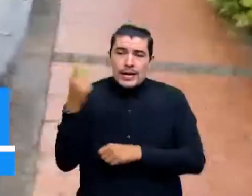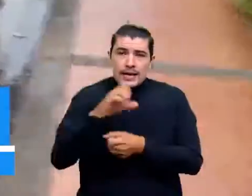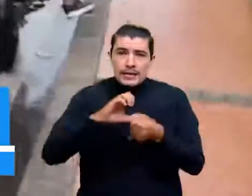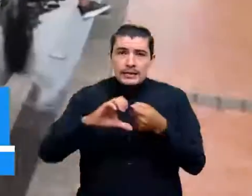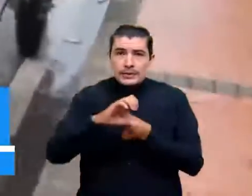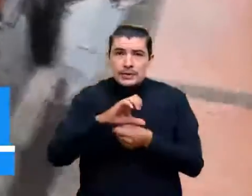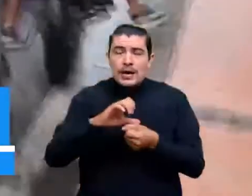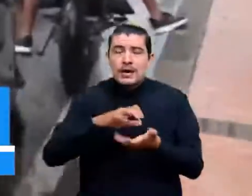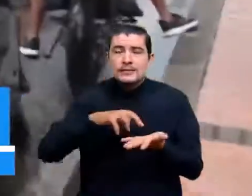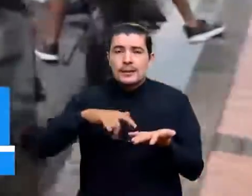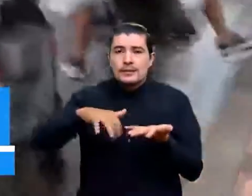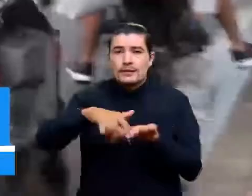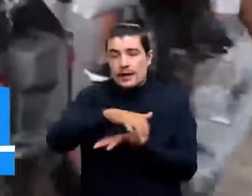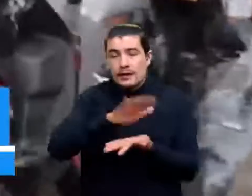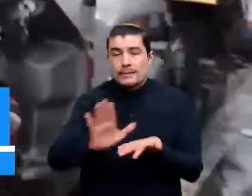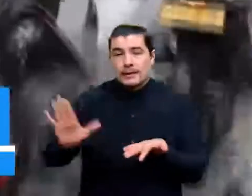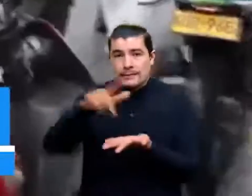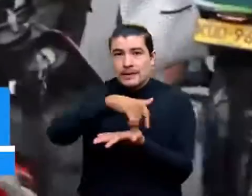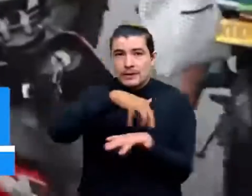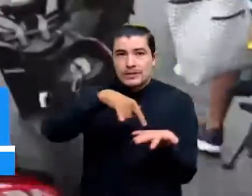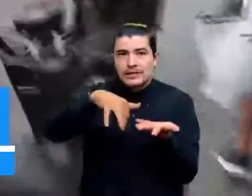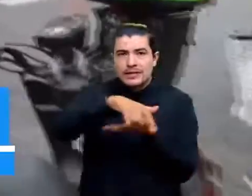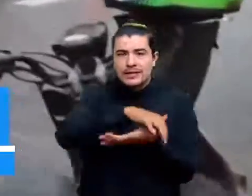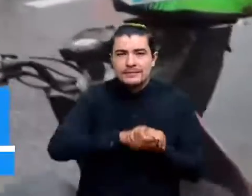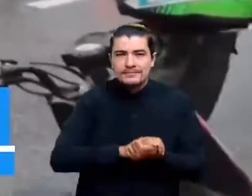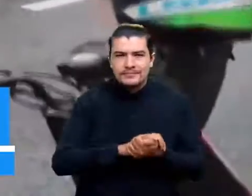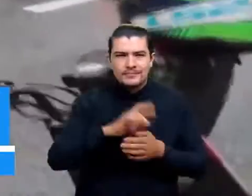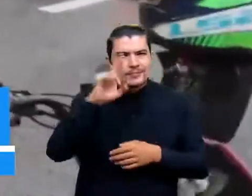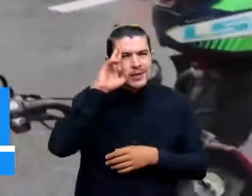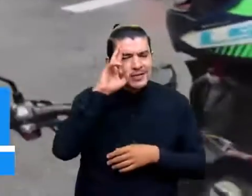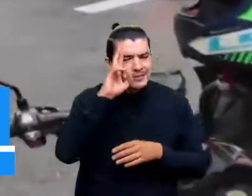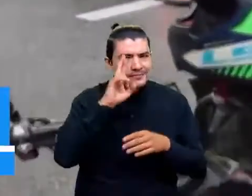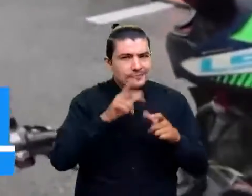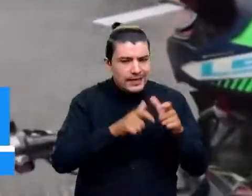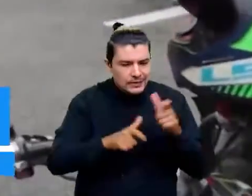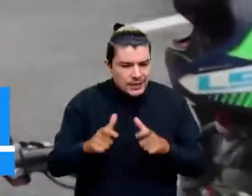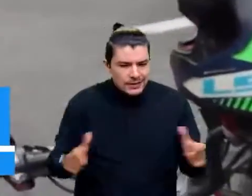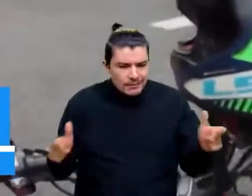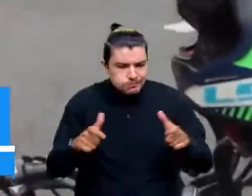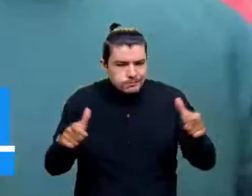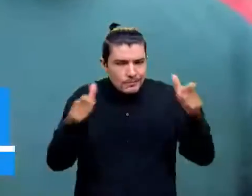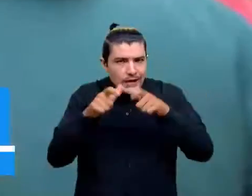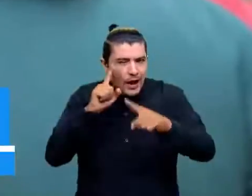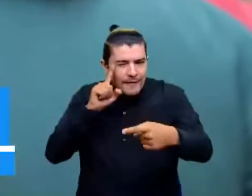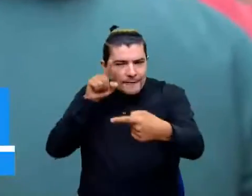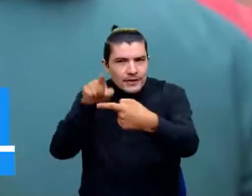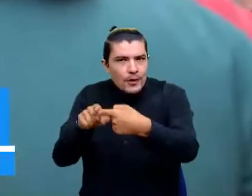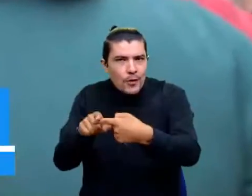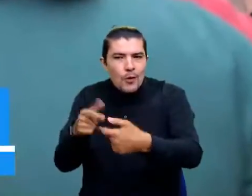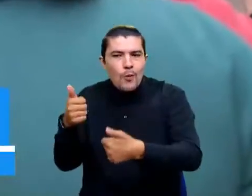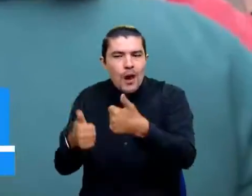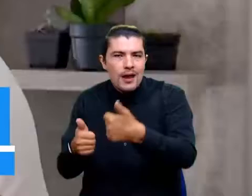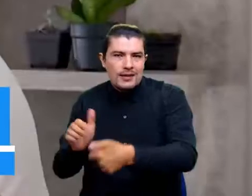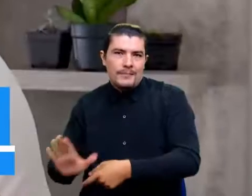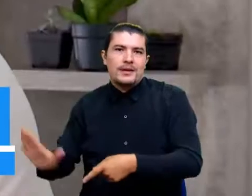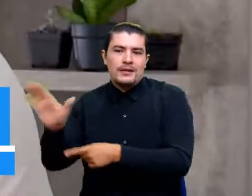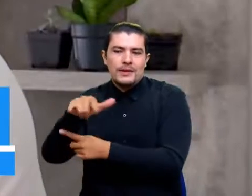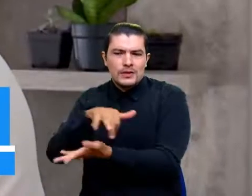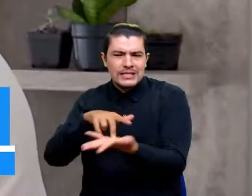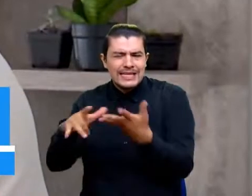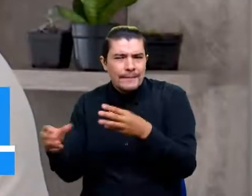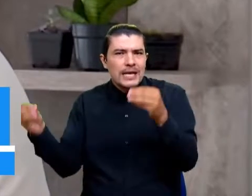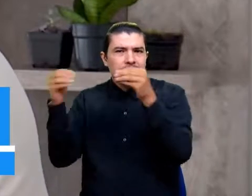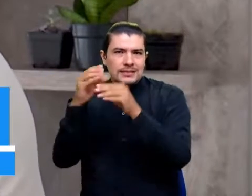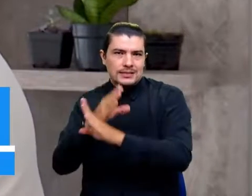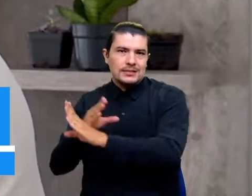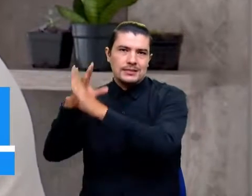en concreto los legisladores tendrán que tener como misión volver el departamento más seguro de todo el país el tema